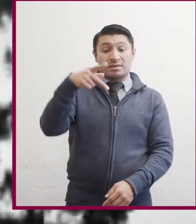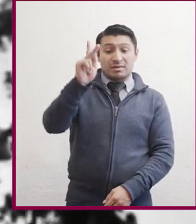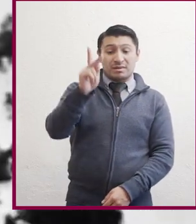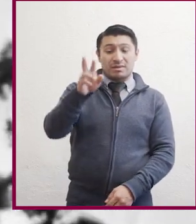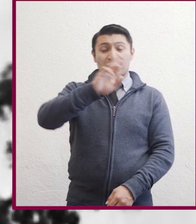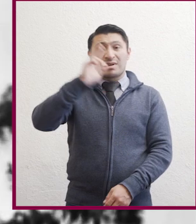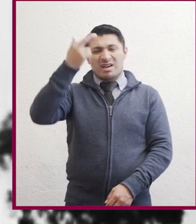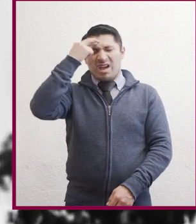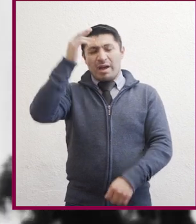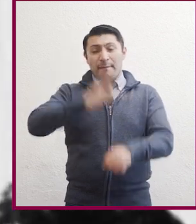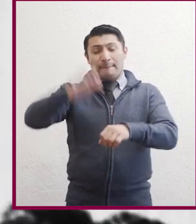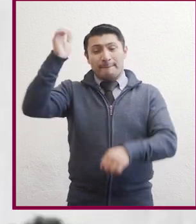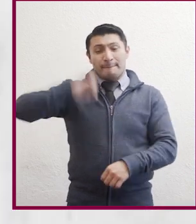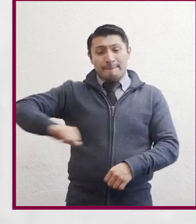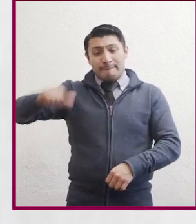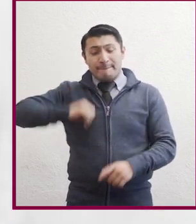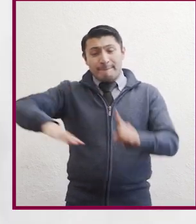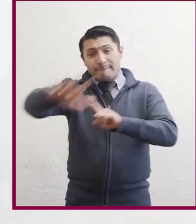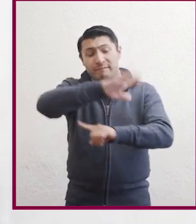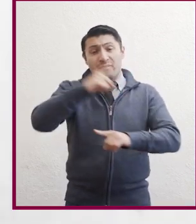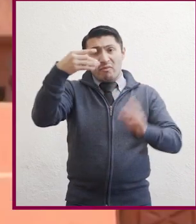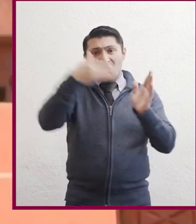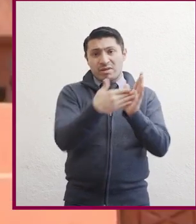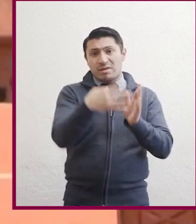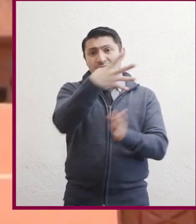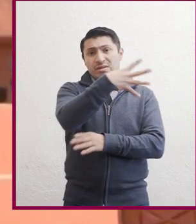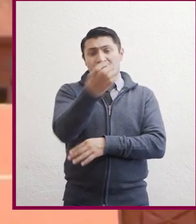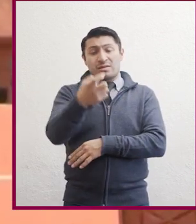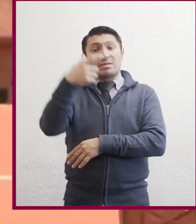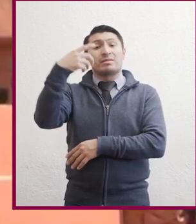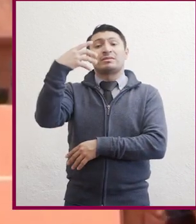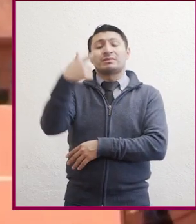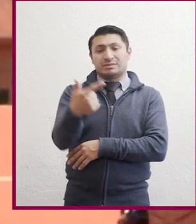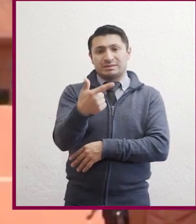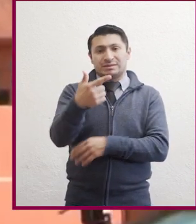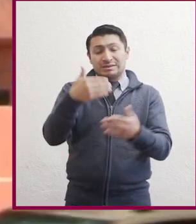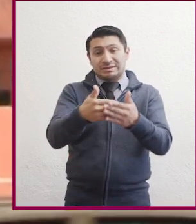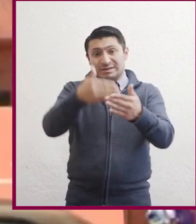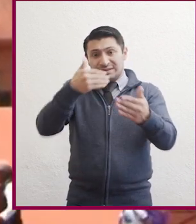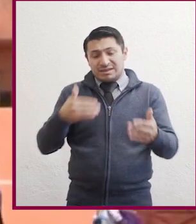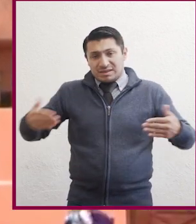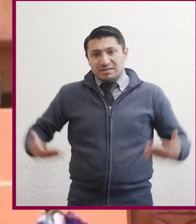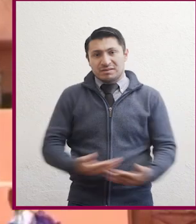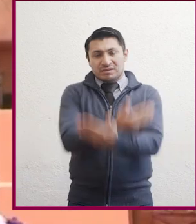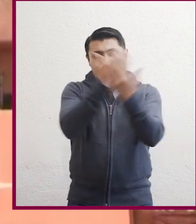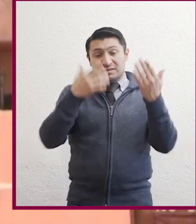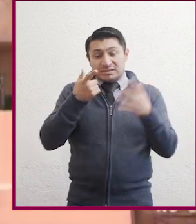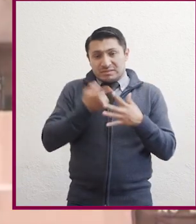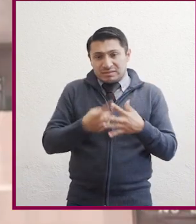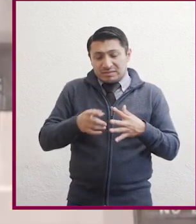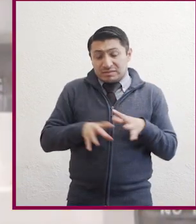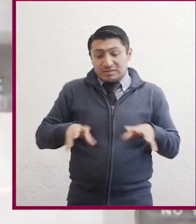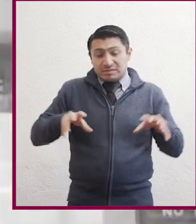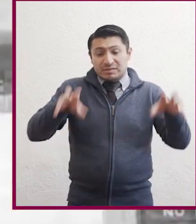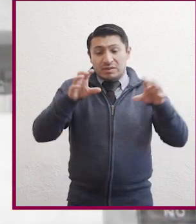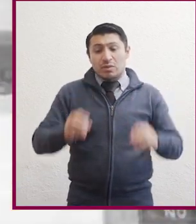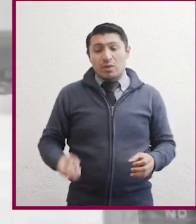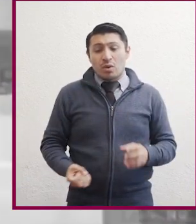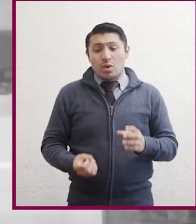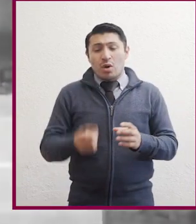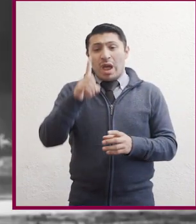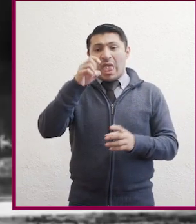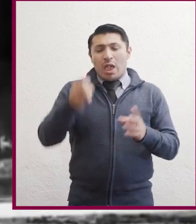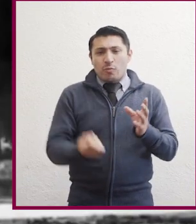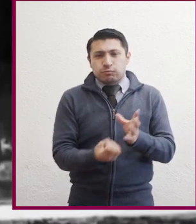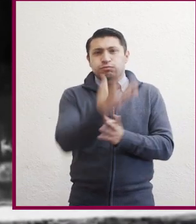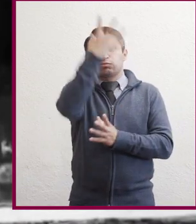Sin embargo, el recuerdo más antiguo del rumbo data de 1907, antes del nacimiento del vecindario, cuando un